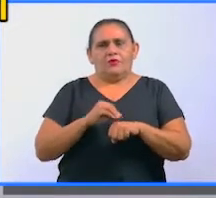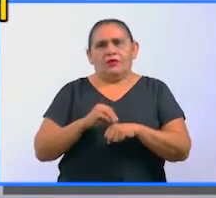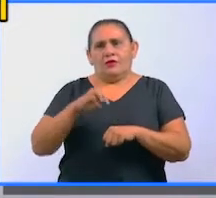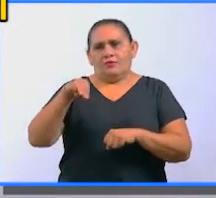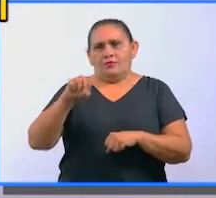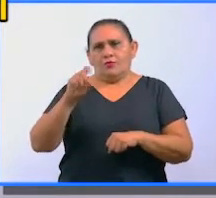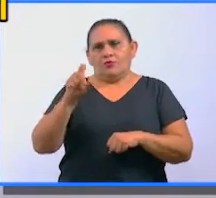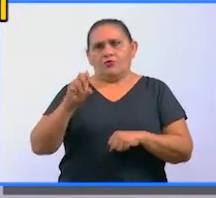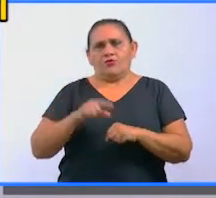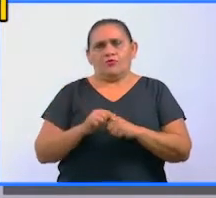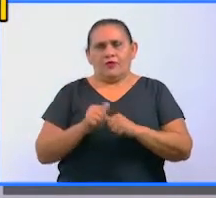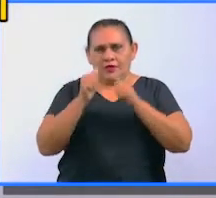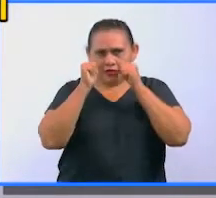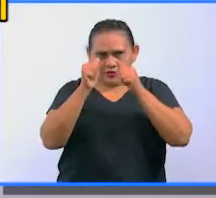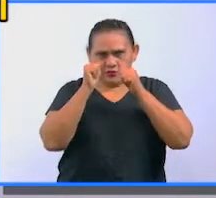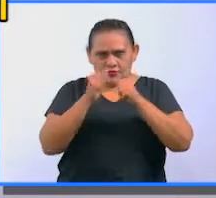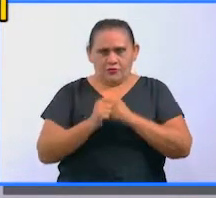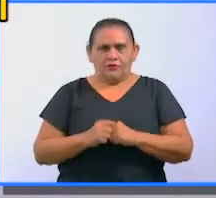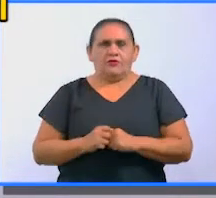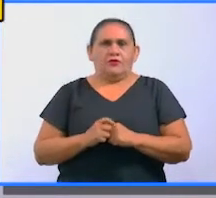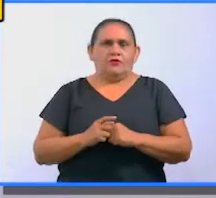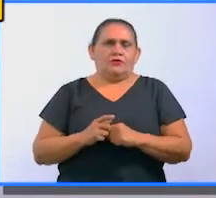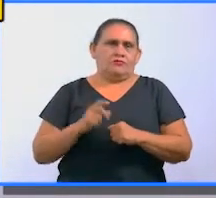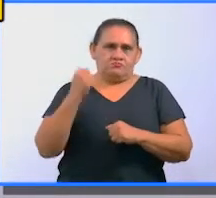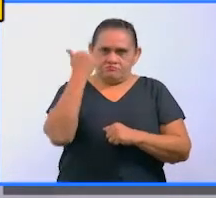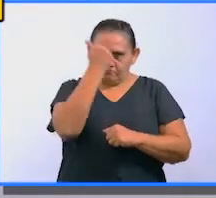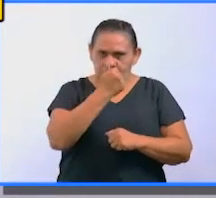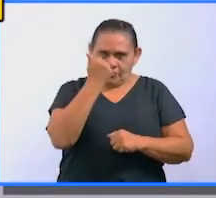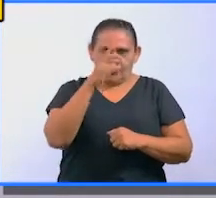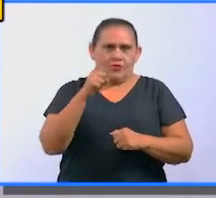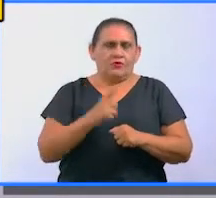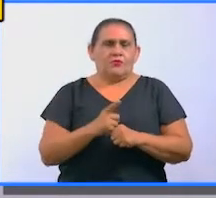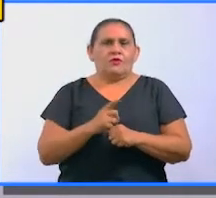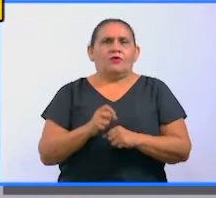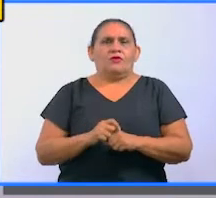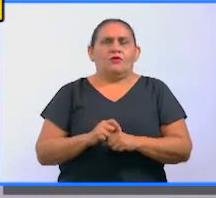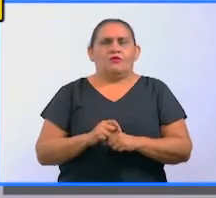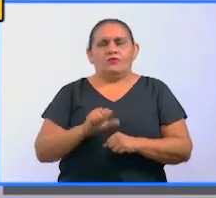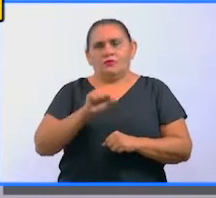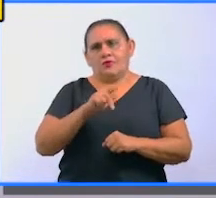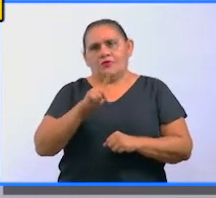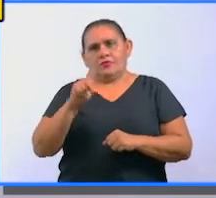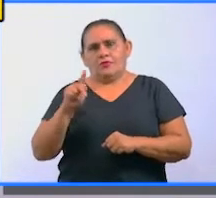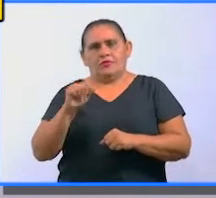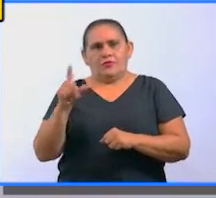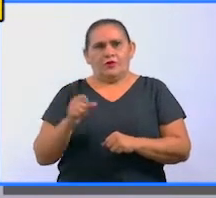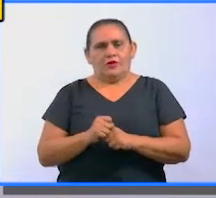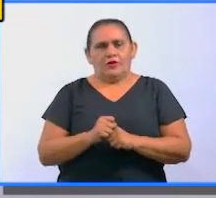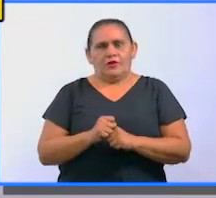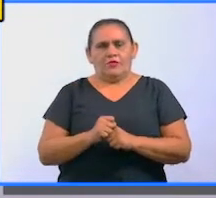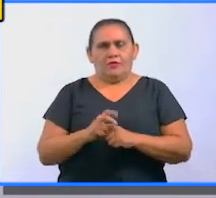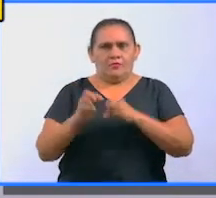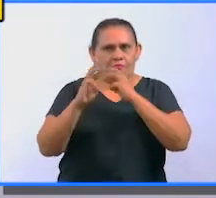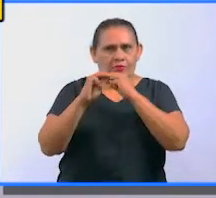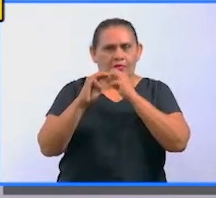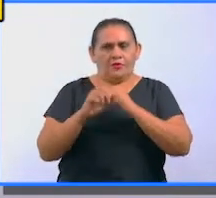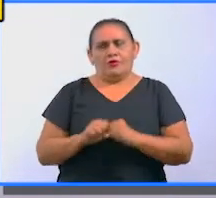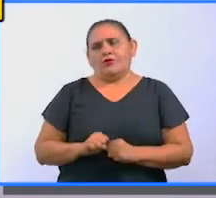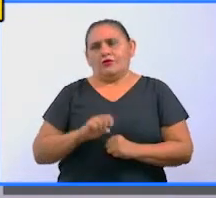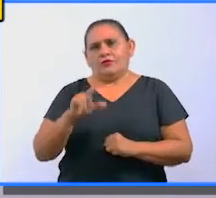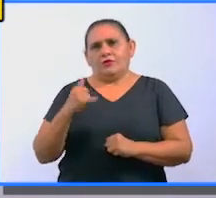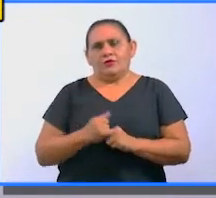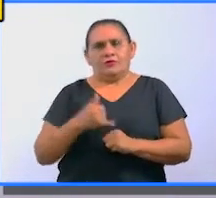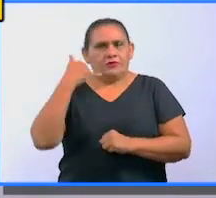muestras para detección oportuna de coronavirus y la implementación de un sistema de rastreo oportuno vía mensajes SMS